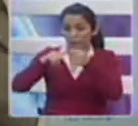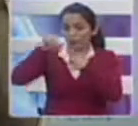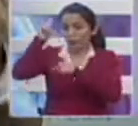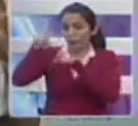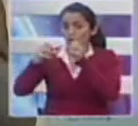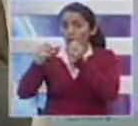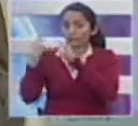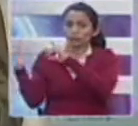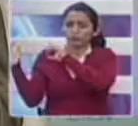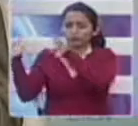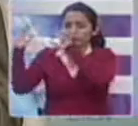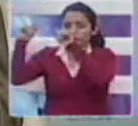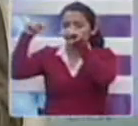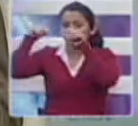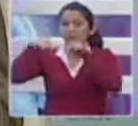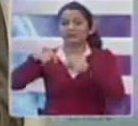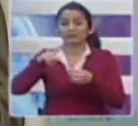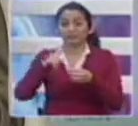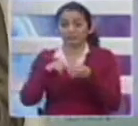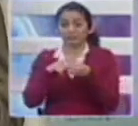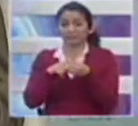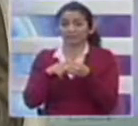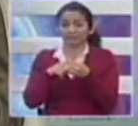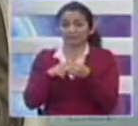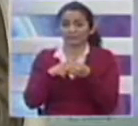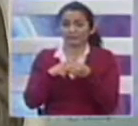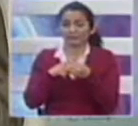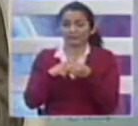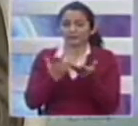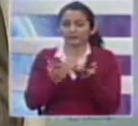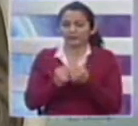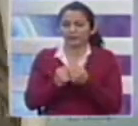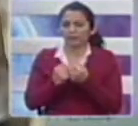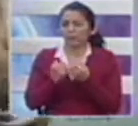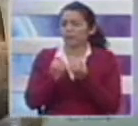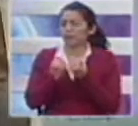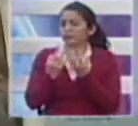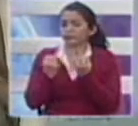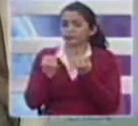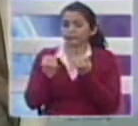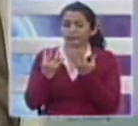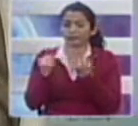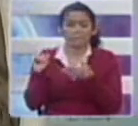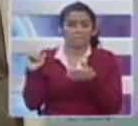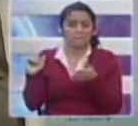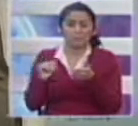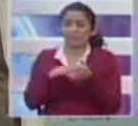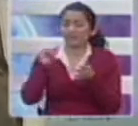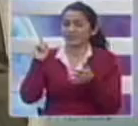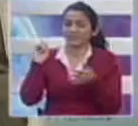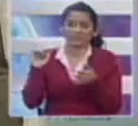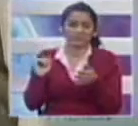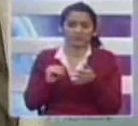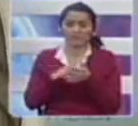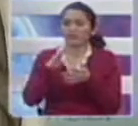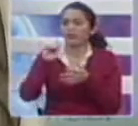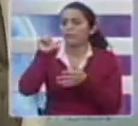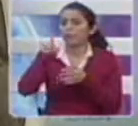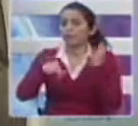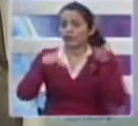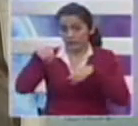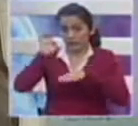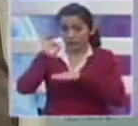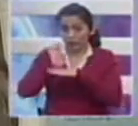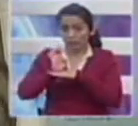concita el interés a nivel nacional y a nivel internacional. Cada año nos visitan cientos y miles de turistas nacionales y extranjeros, lo cual